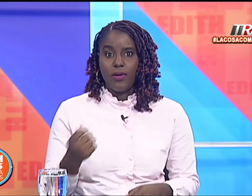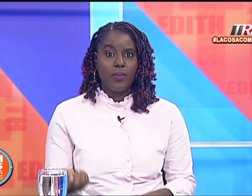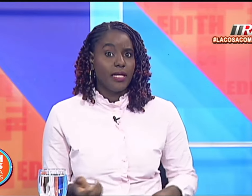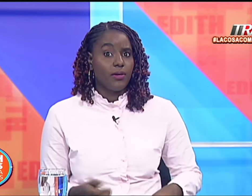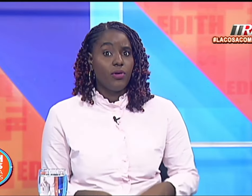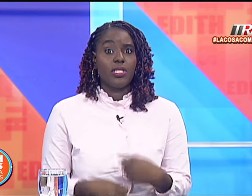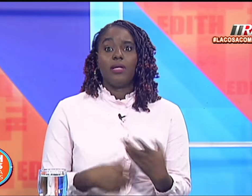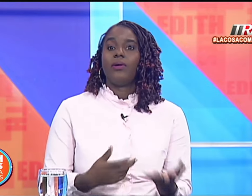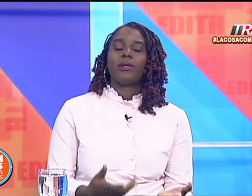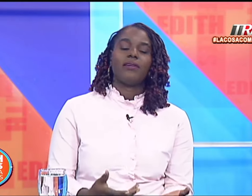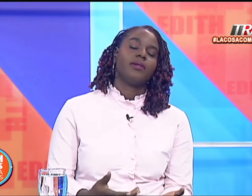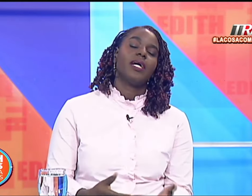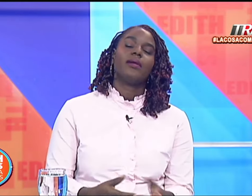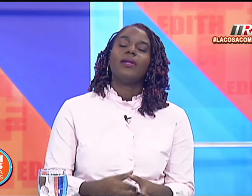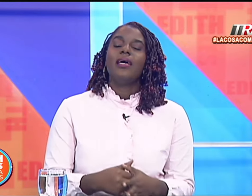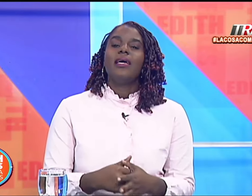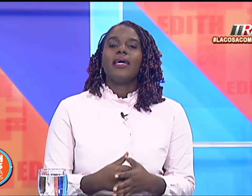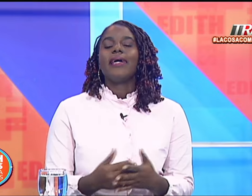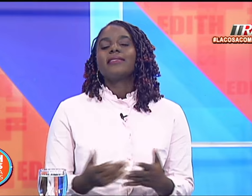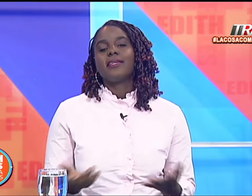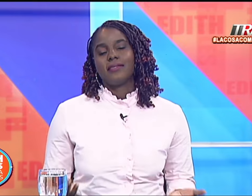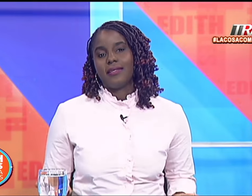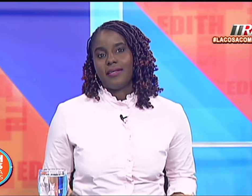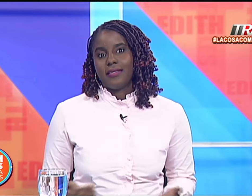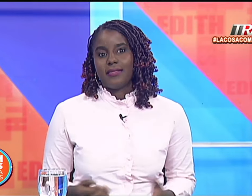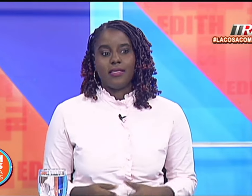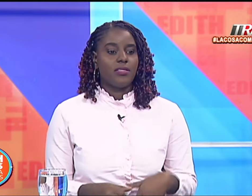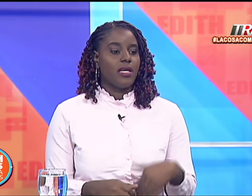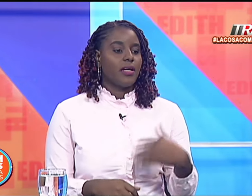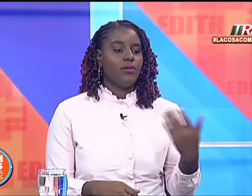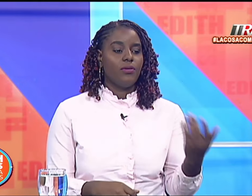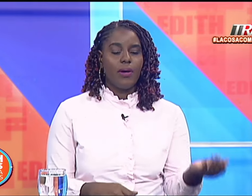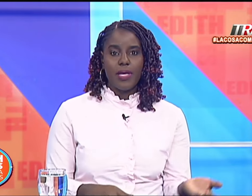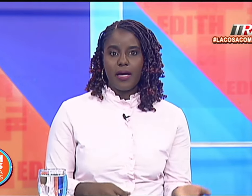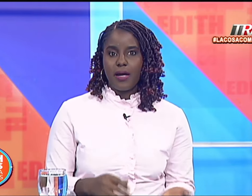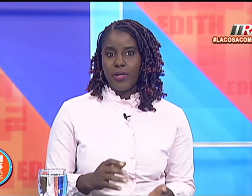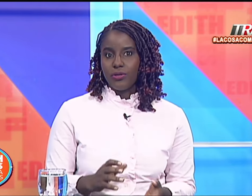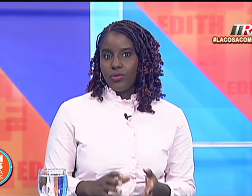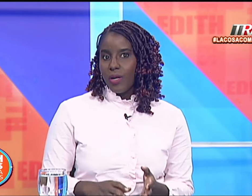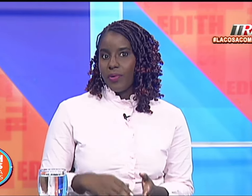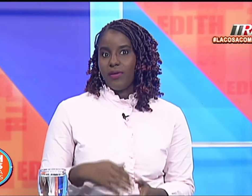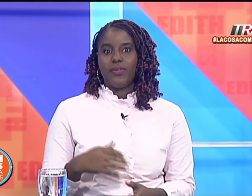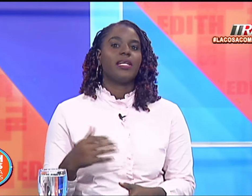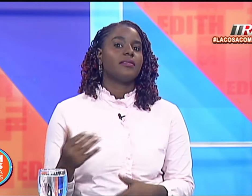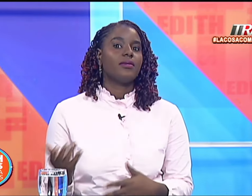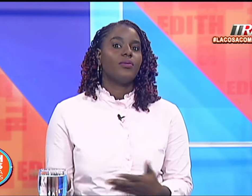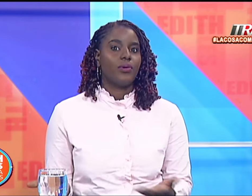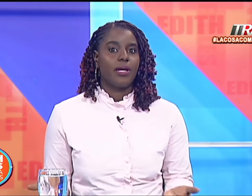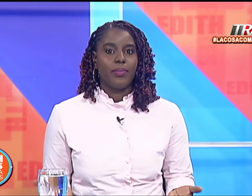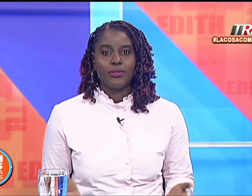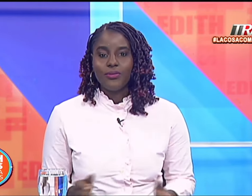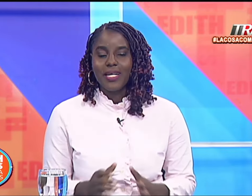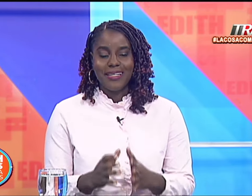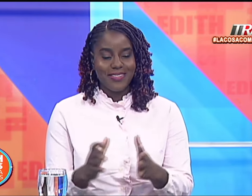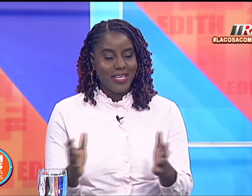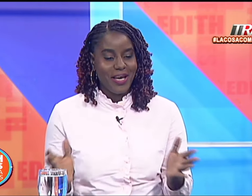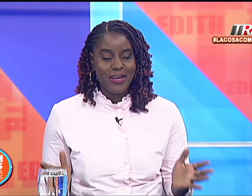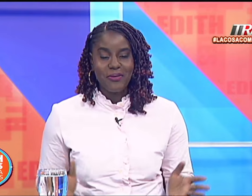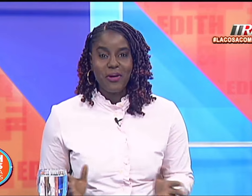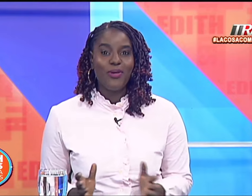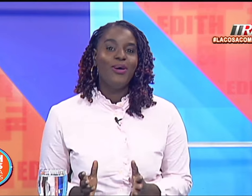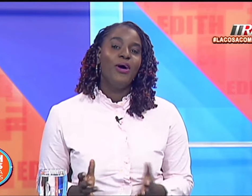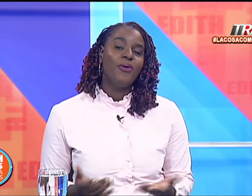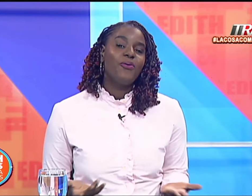esa y luego mandaron otra y luego reafirmaron. Es decir, que se decía que no había reapertura, pero al final sí hubo reapertura. O sea,